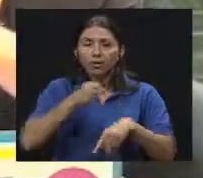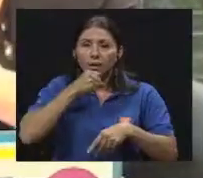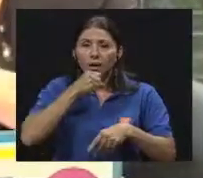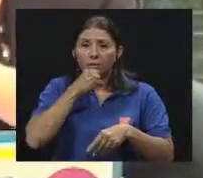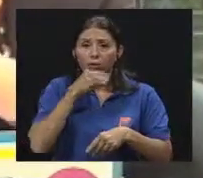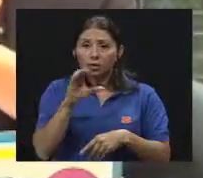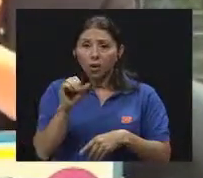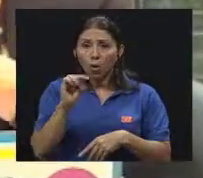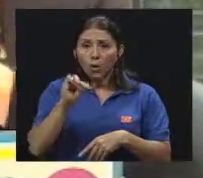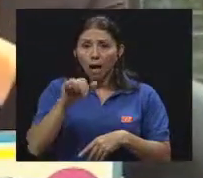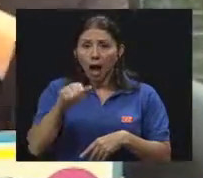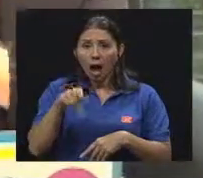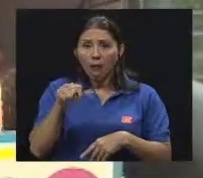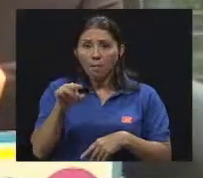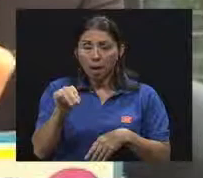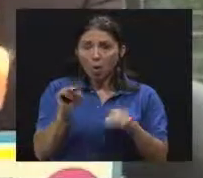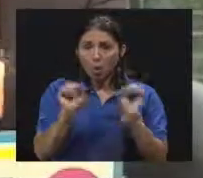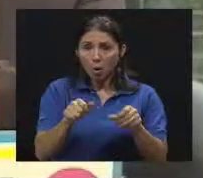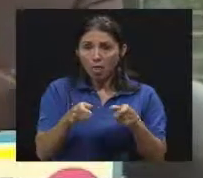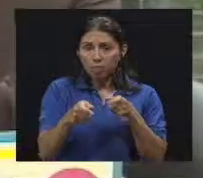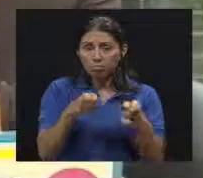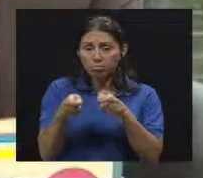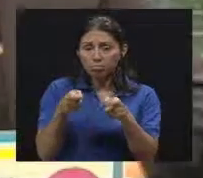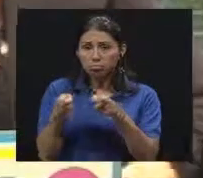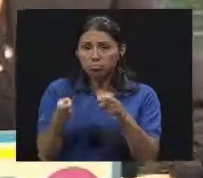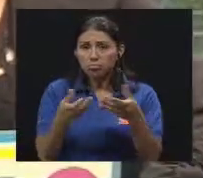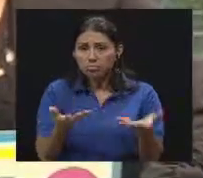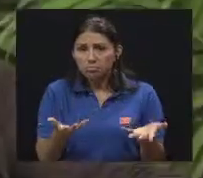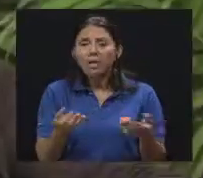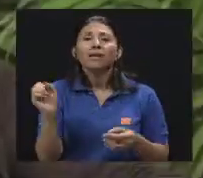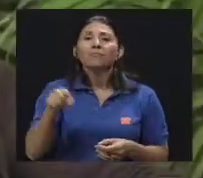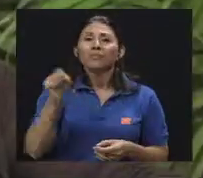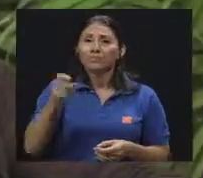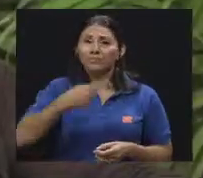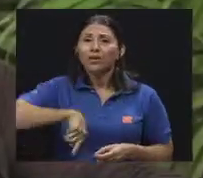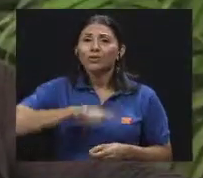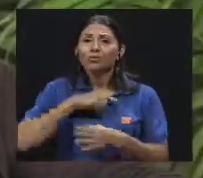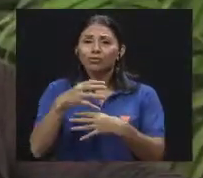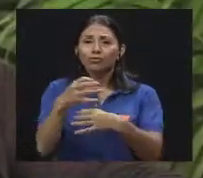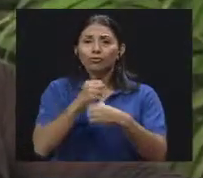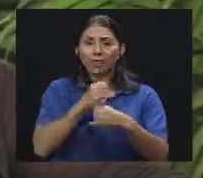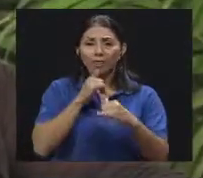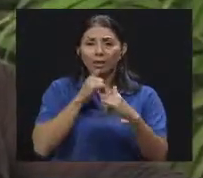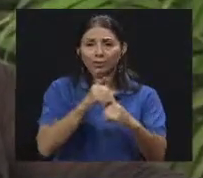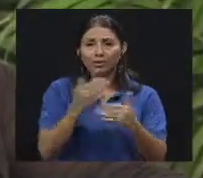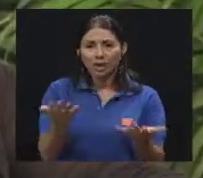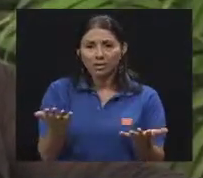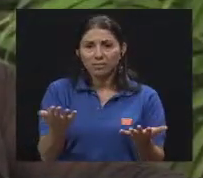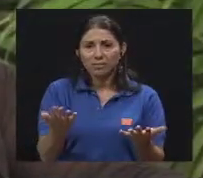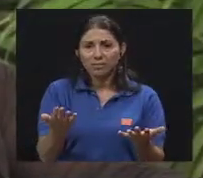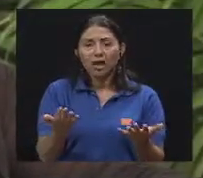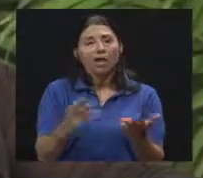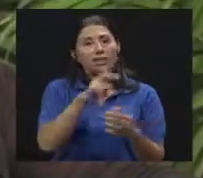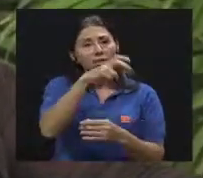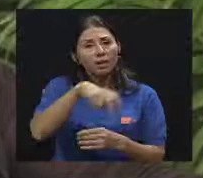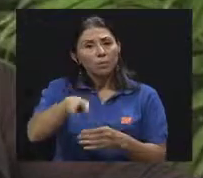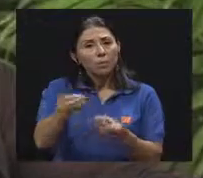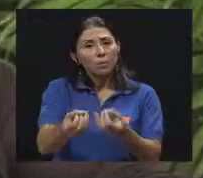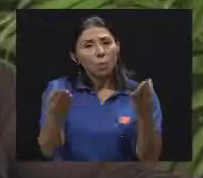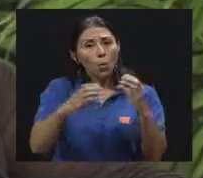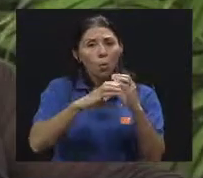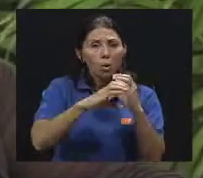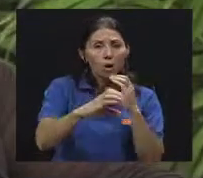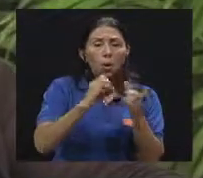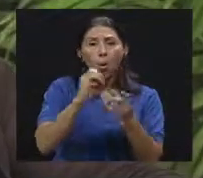ahí una situación de regular o cómo es la incidencia? Sí, nosotros recibimos este tipo de denuncias también, ¿verdad?, ya sea de